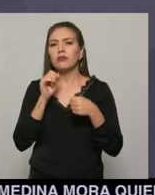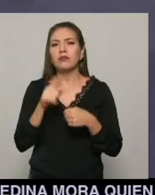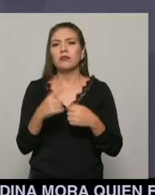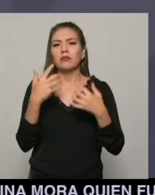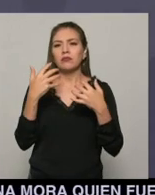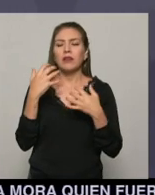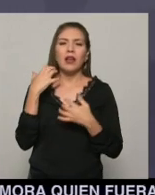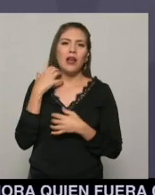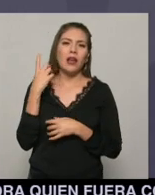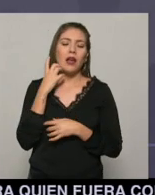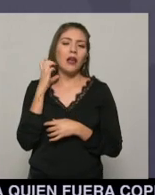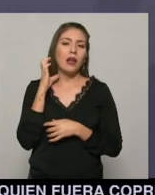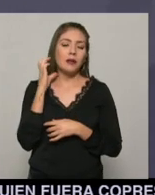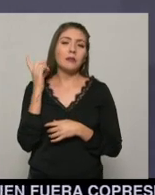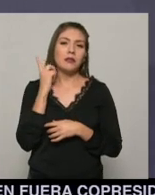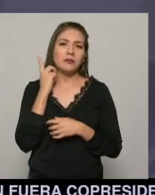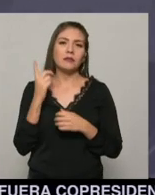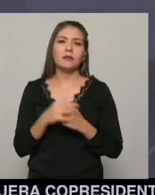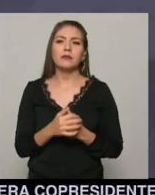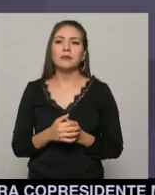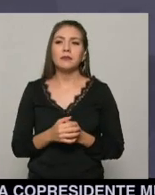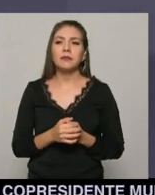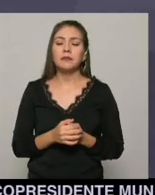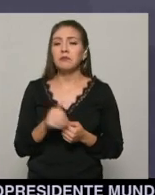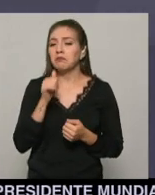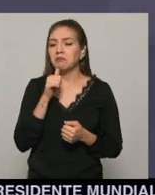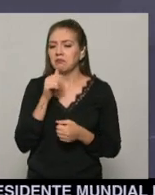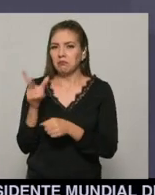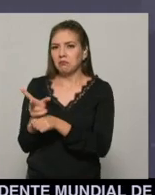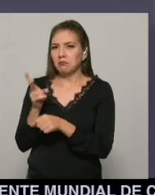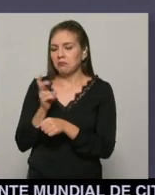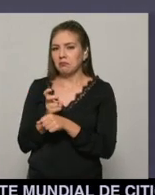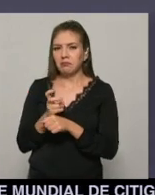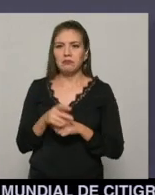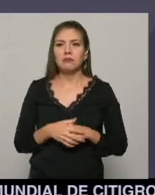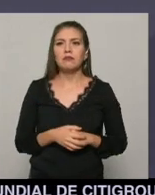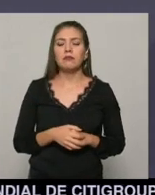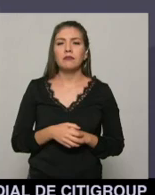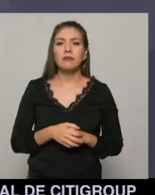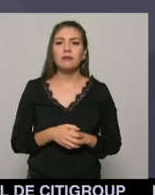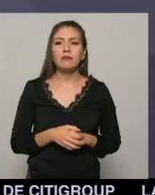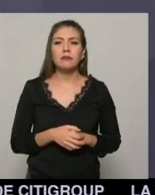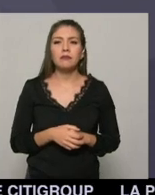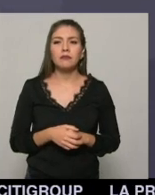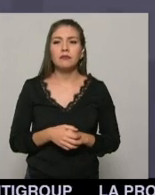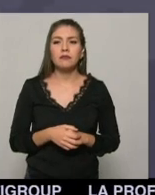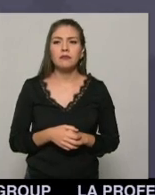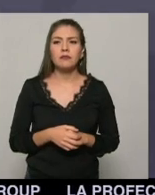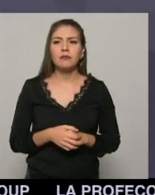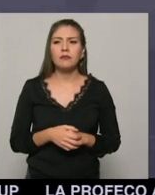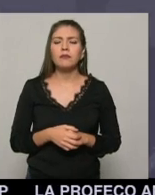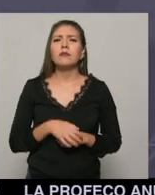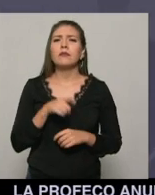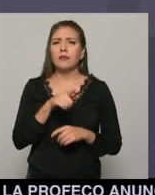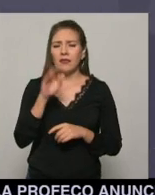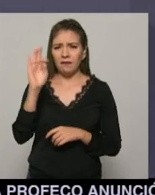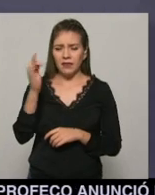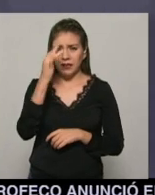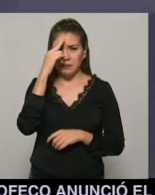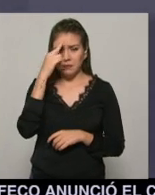no lo ha hecho. Quisiera yo sí preguntar qué intereses tiene la Federación